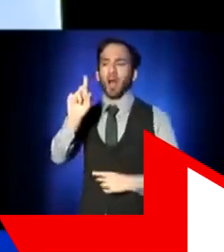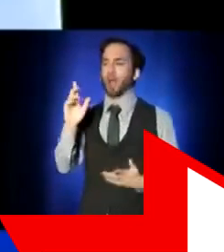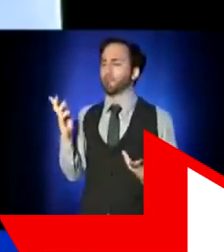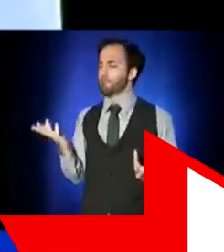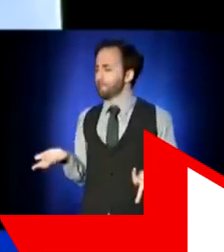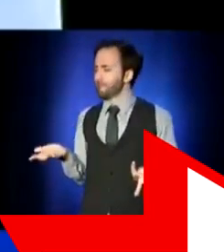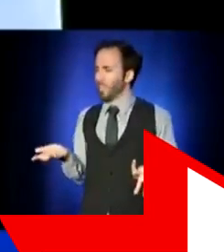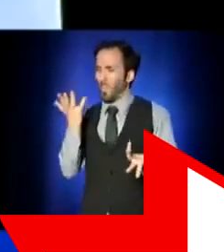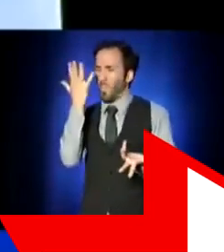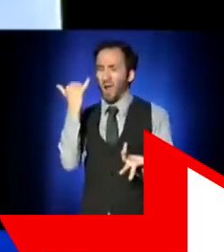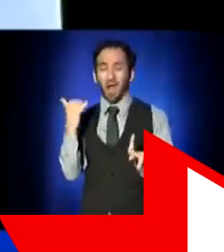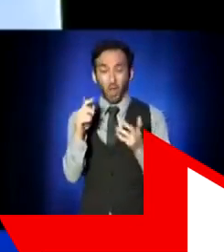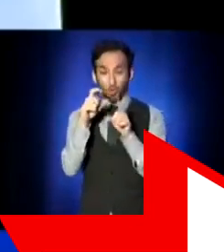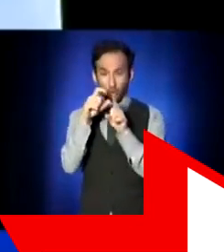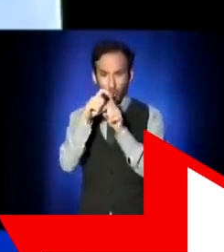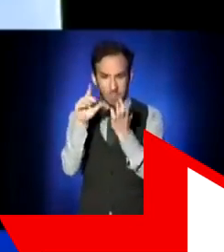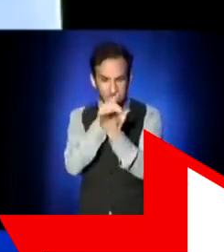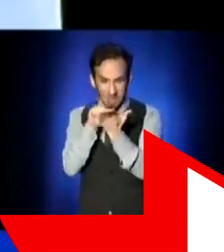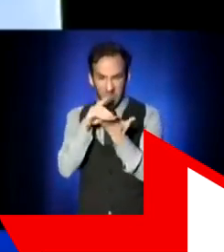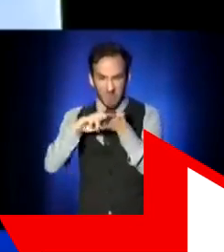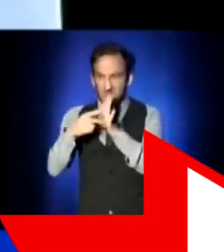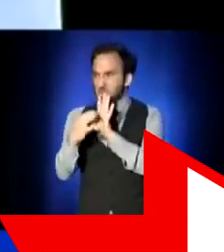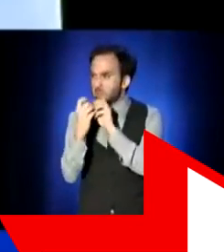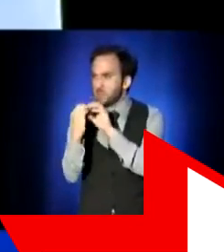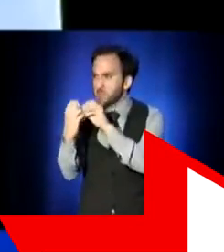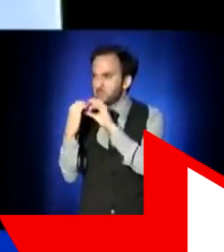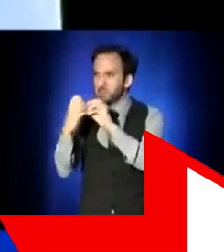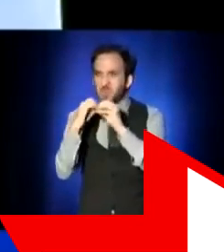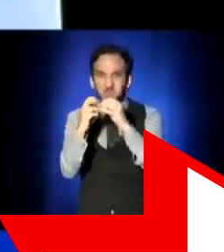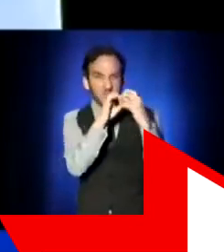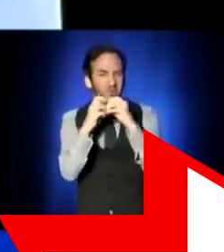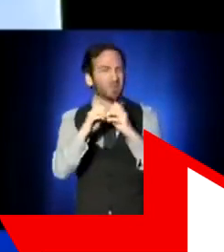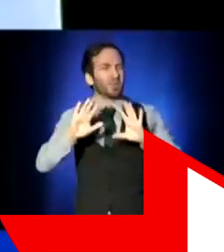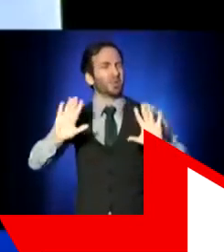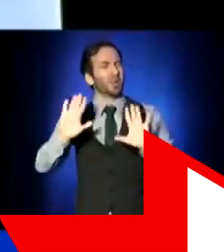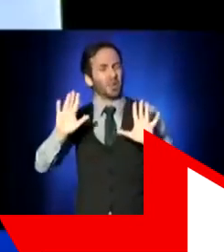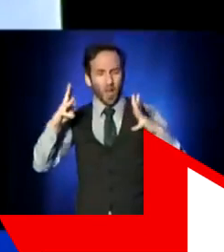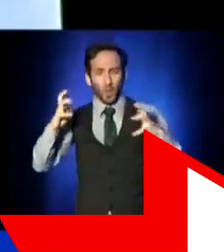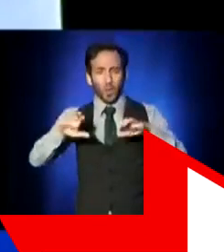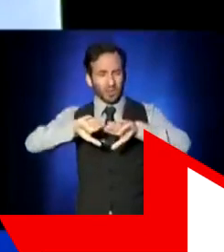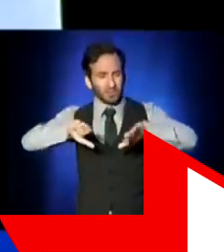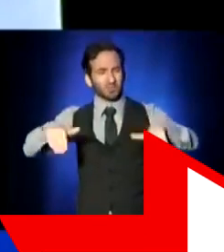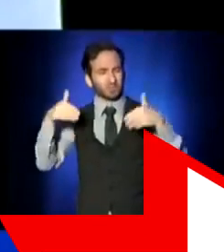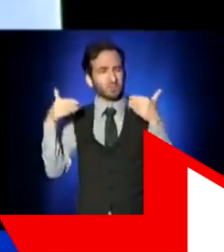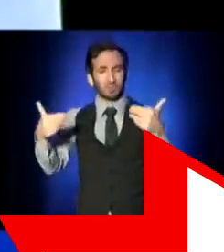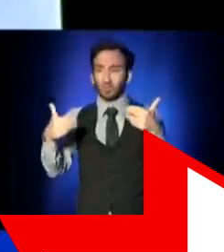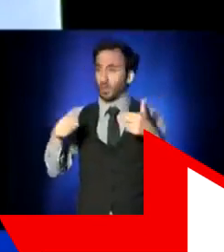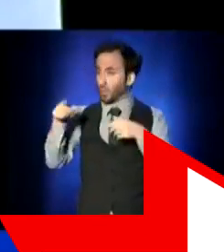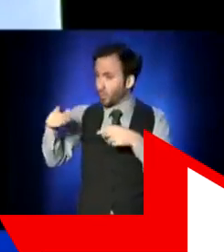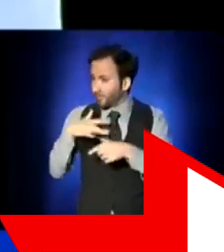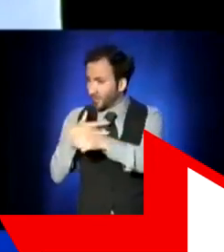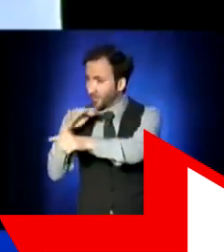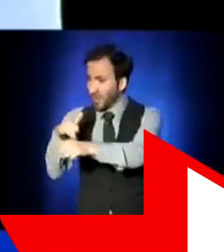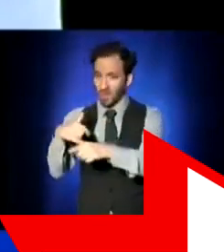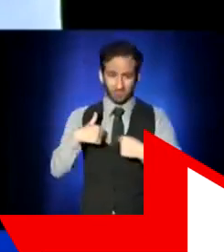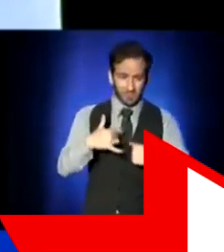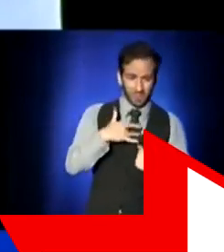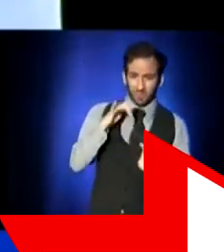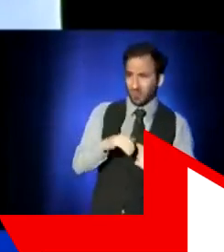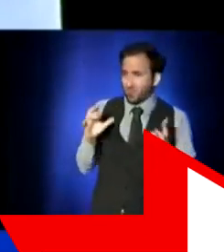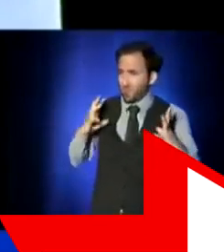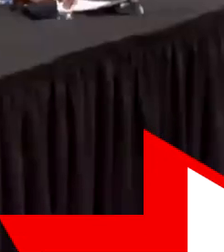la coletilla sistémica. Do we have to fight for months about one word instead of fighting together